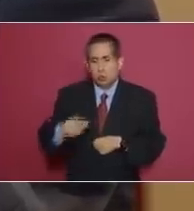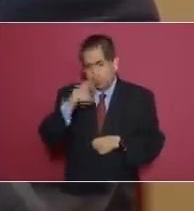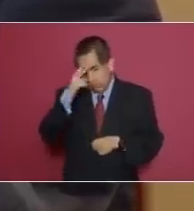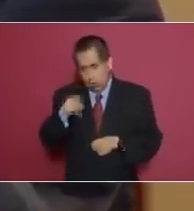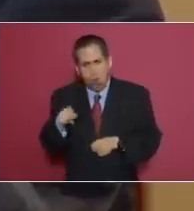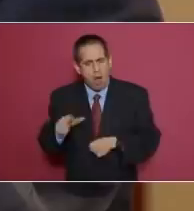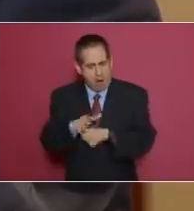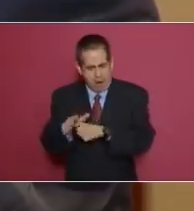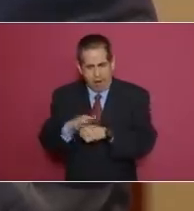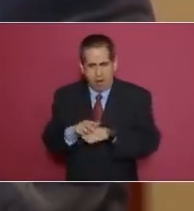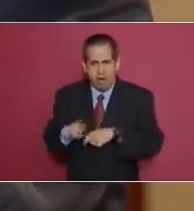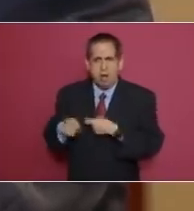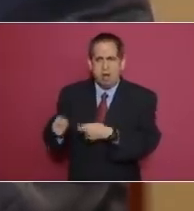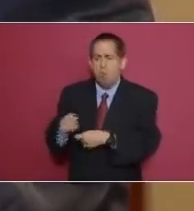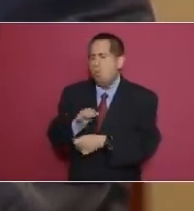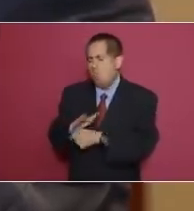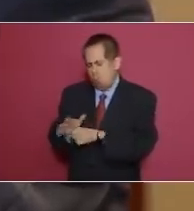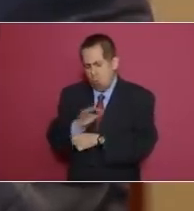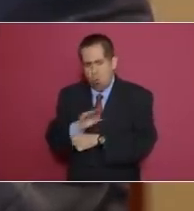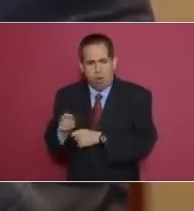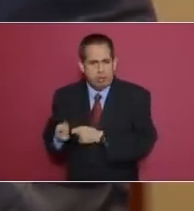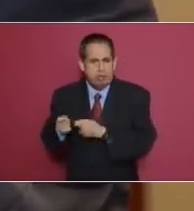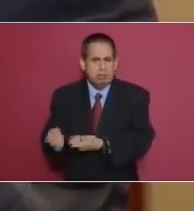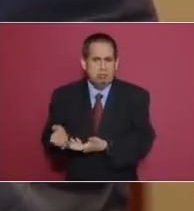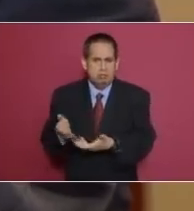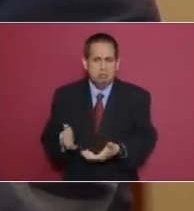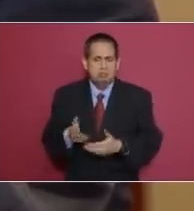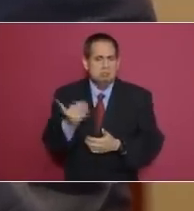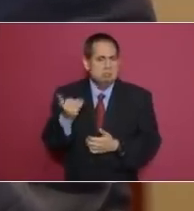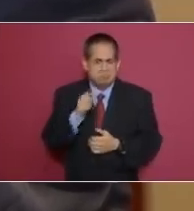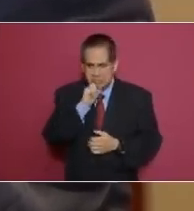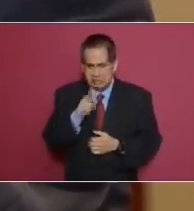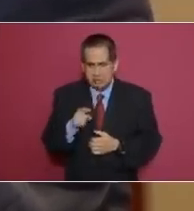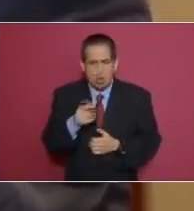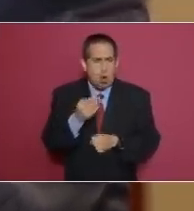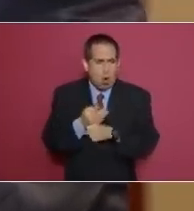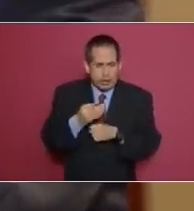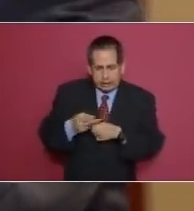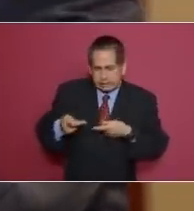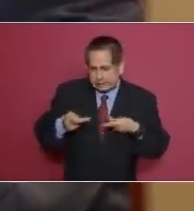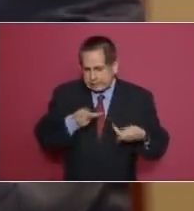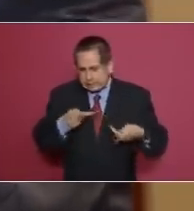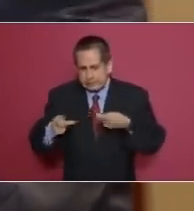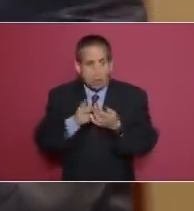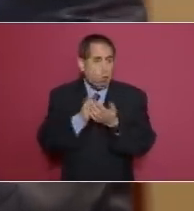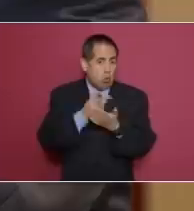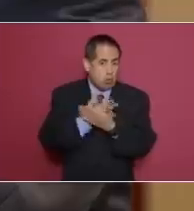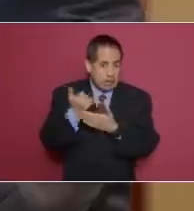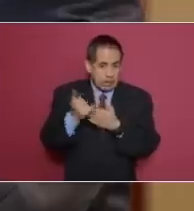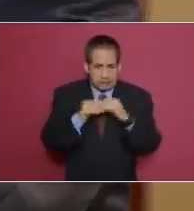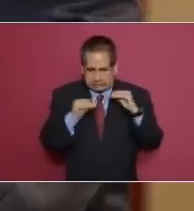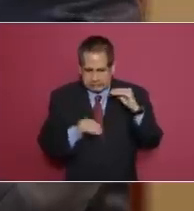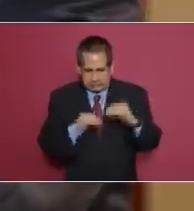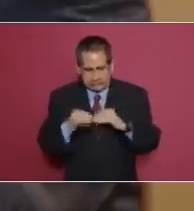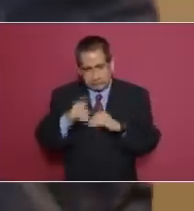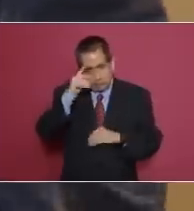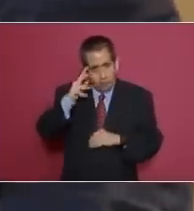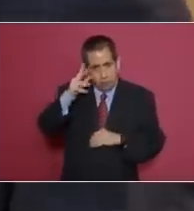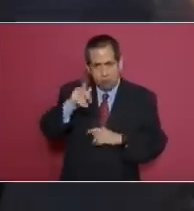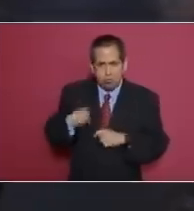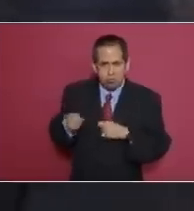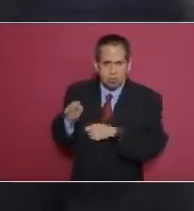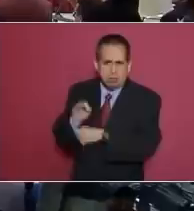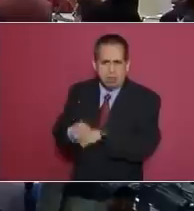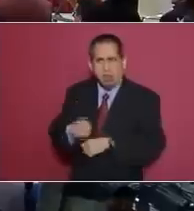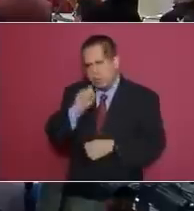país van a tener condiciones y estamos desarrollando proyectos con ese propósito y